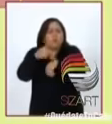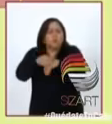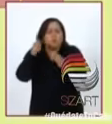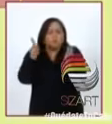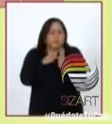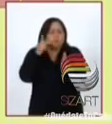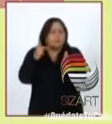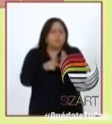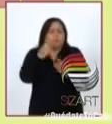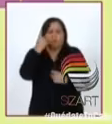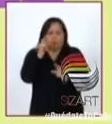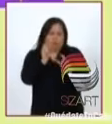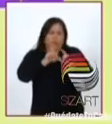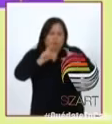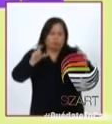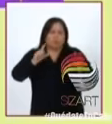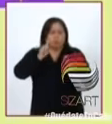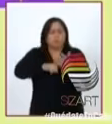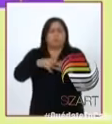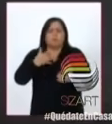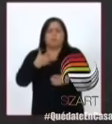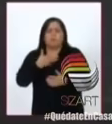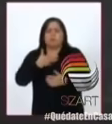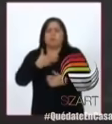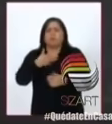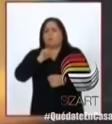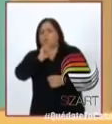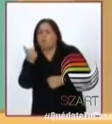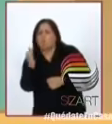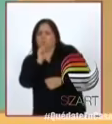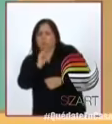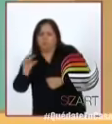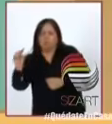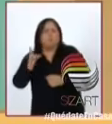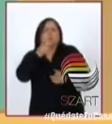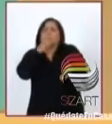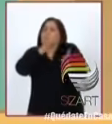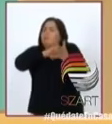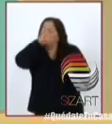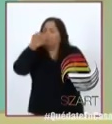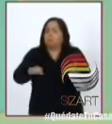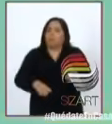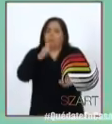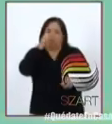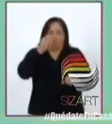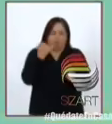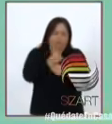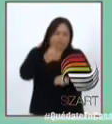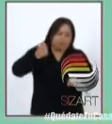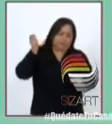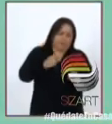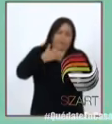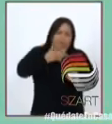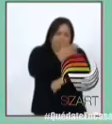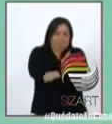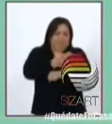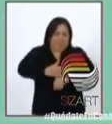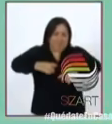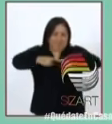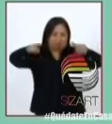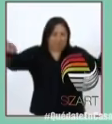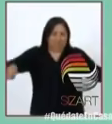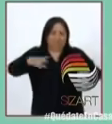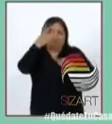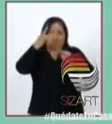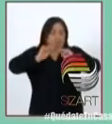veces que una fracción dada se encuentra contenida dentro de otra. Por ejemplo, un carpintero tiene una tabla de madera de